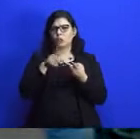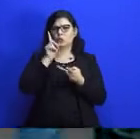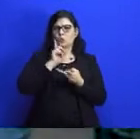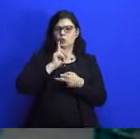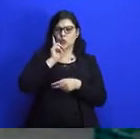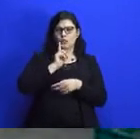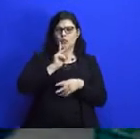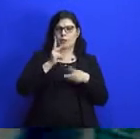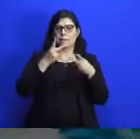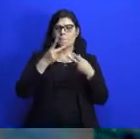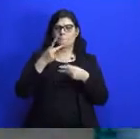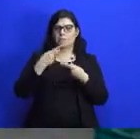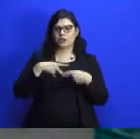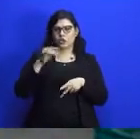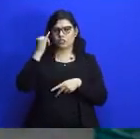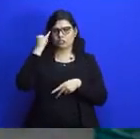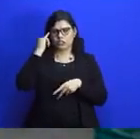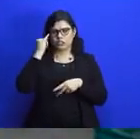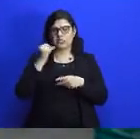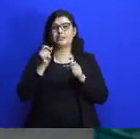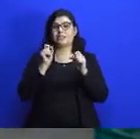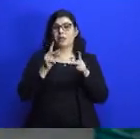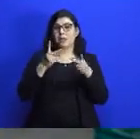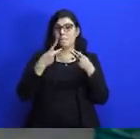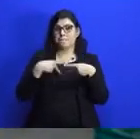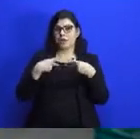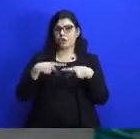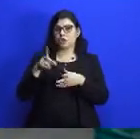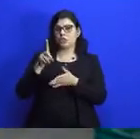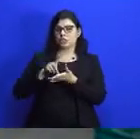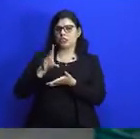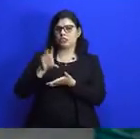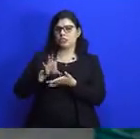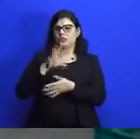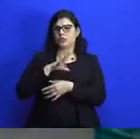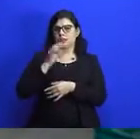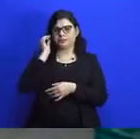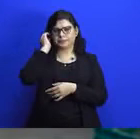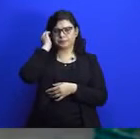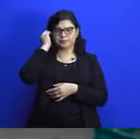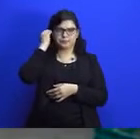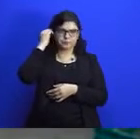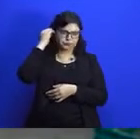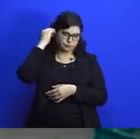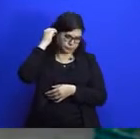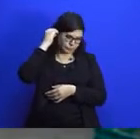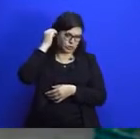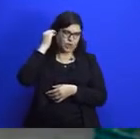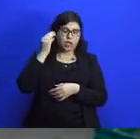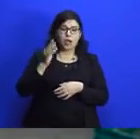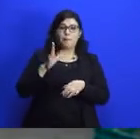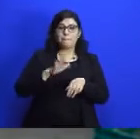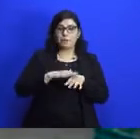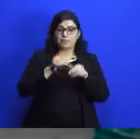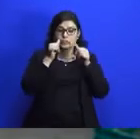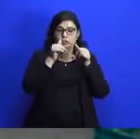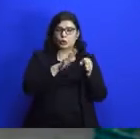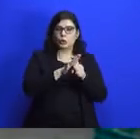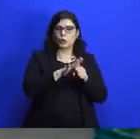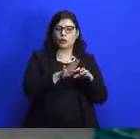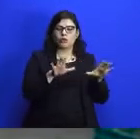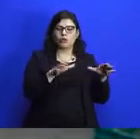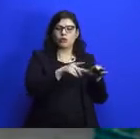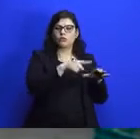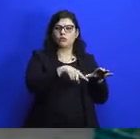mujeres, personas indígenas y personas también que están en rehabilitación. De la población más importante son los niños. Tenemos 16 mil de